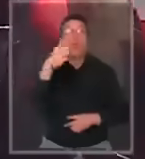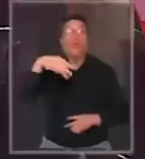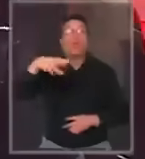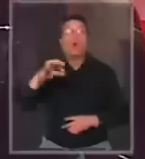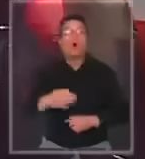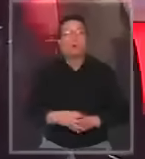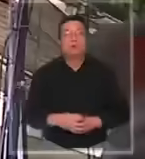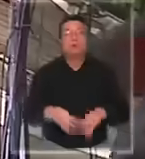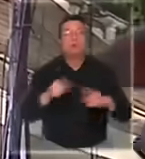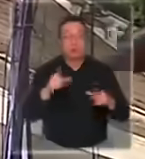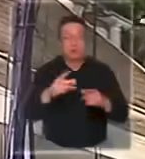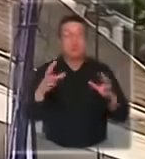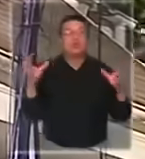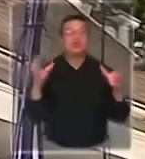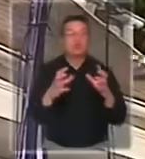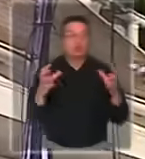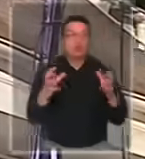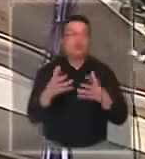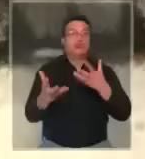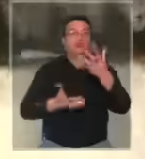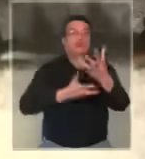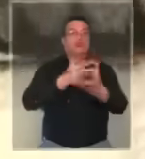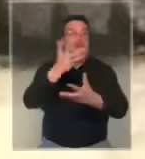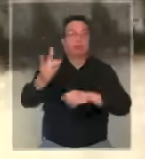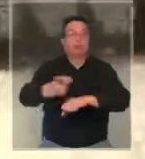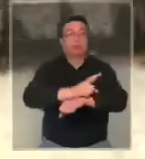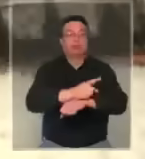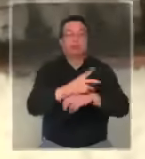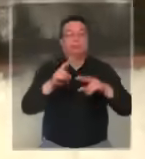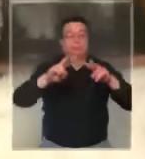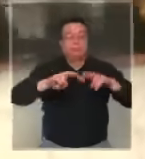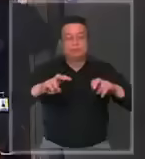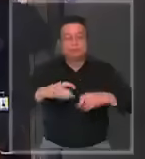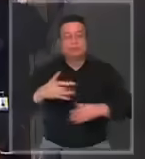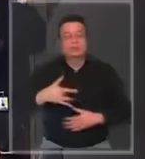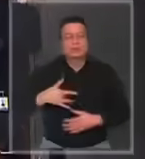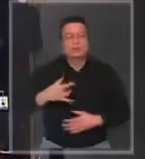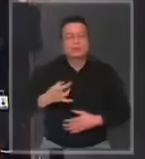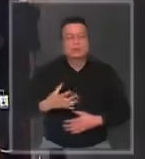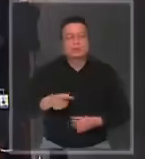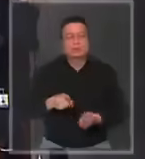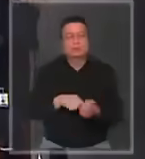rápido y violento cuyas causas se investigan en medio del dolor de una familia.